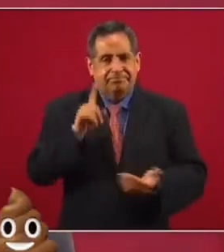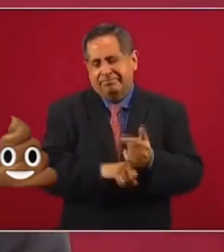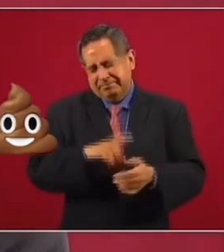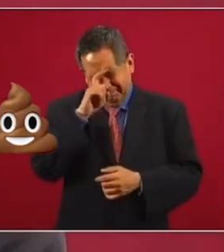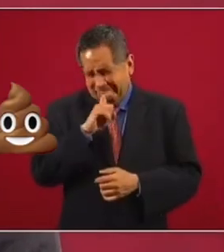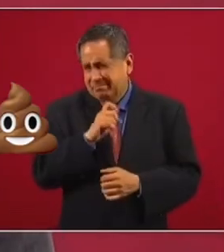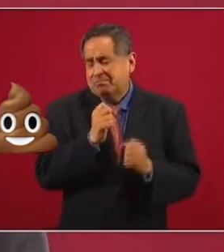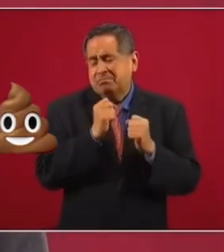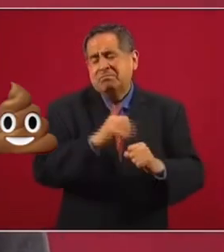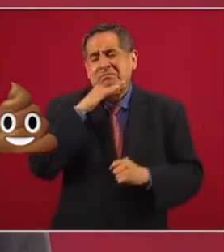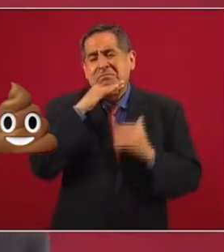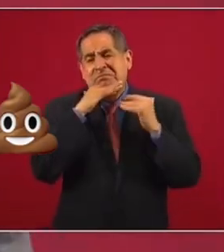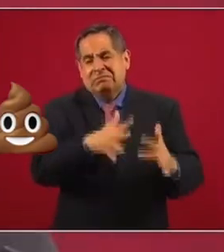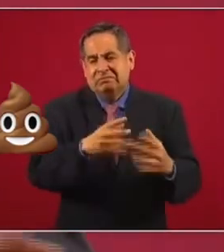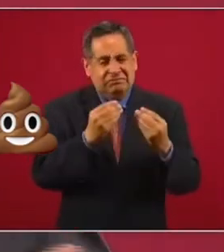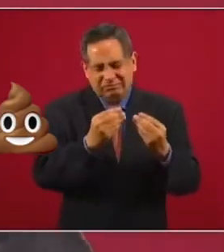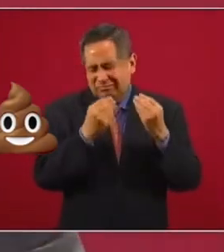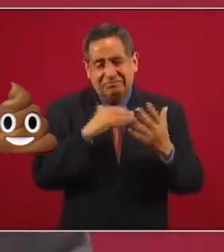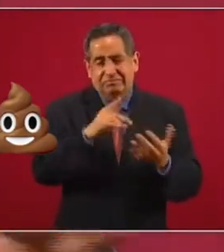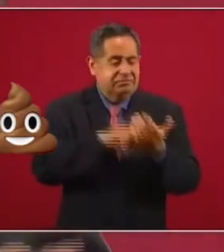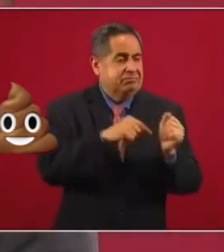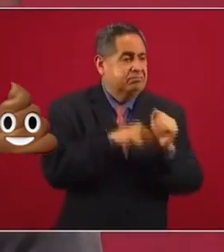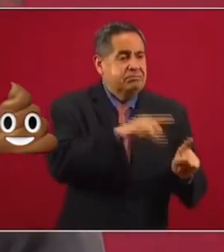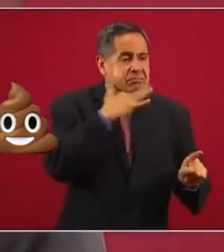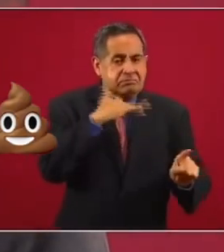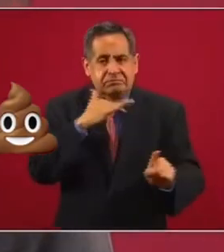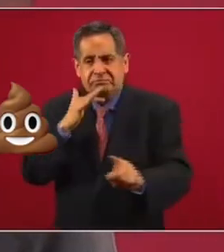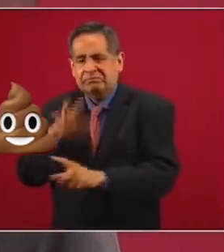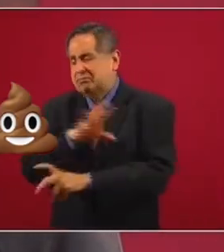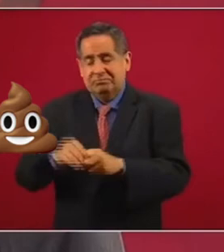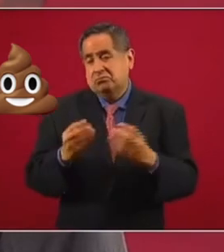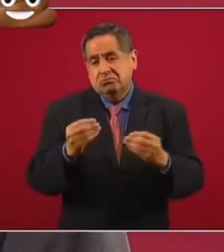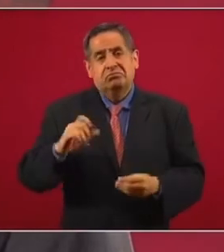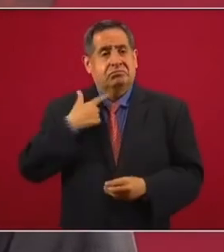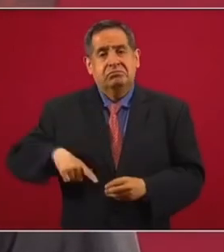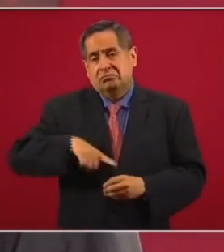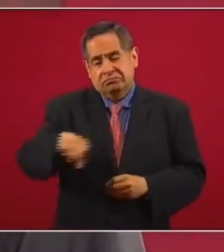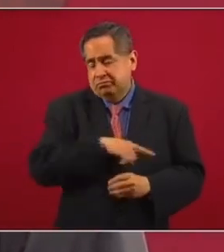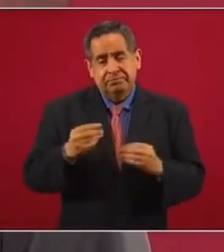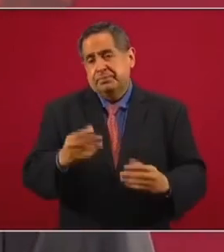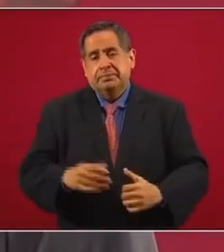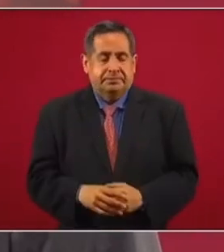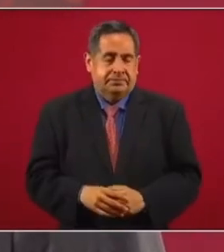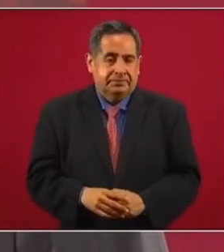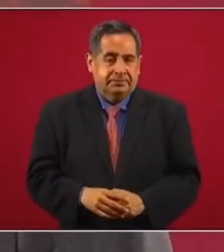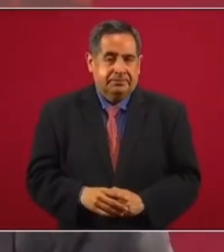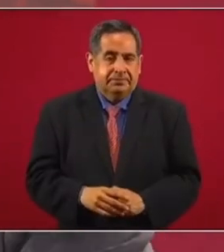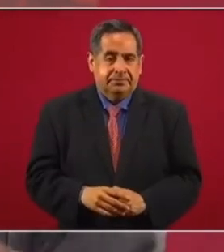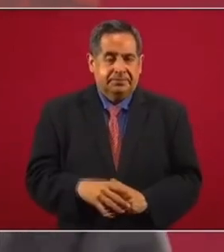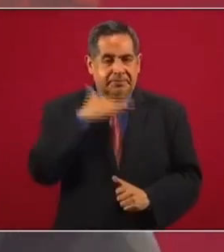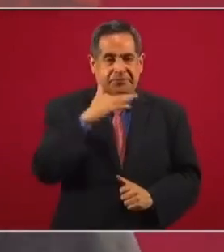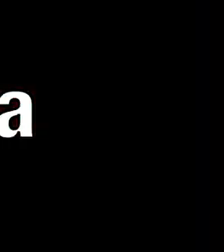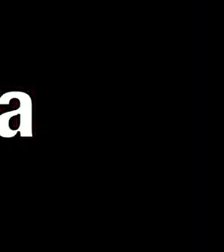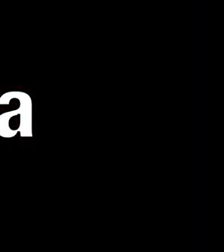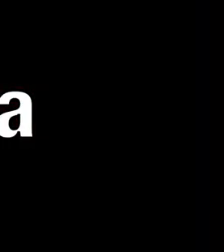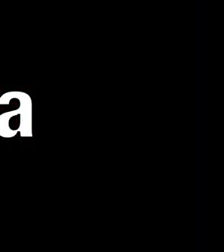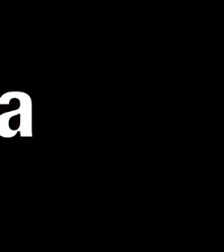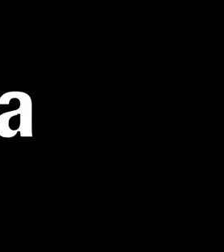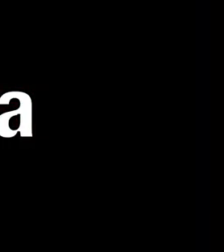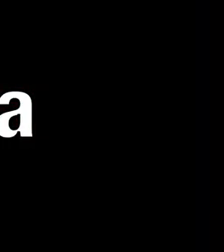gobierno. En todo había corrupción. En todo el gobierno.